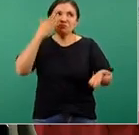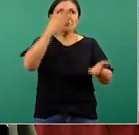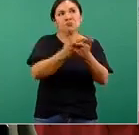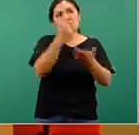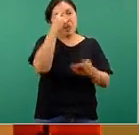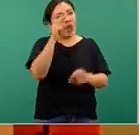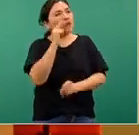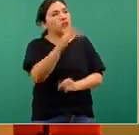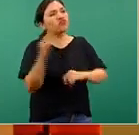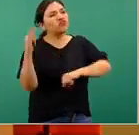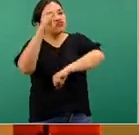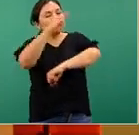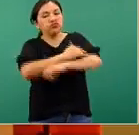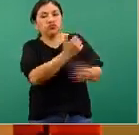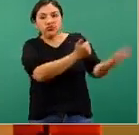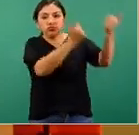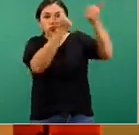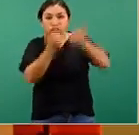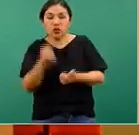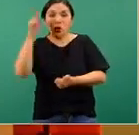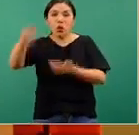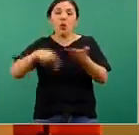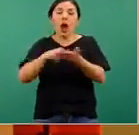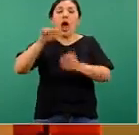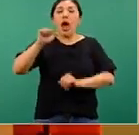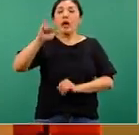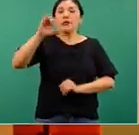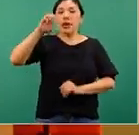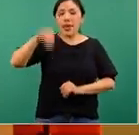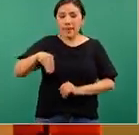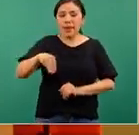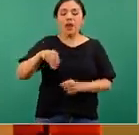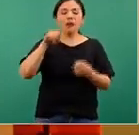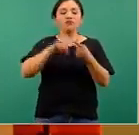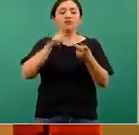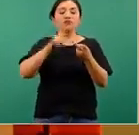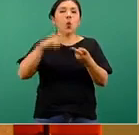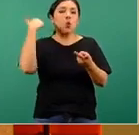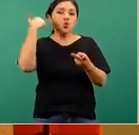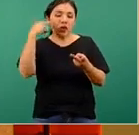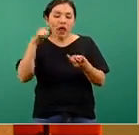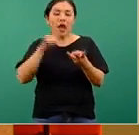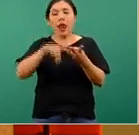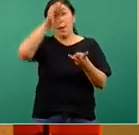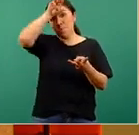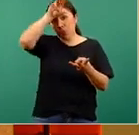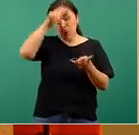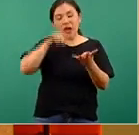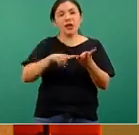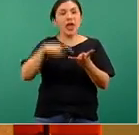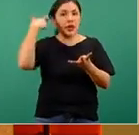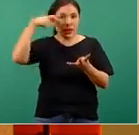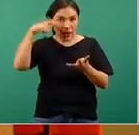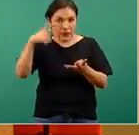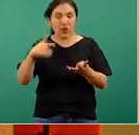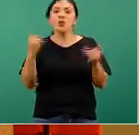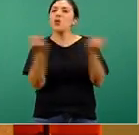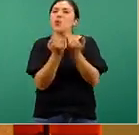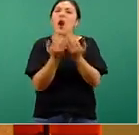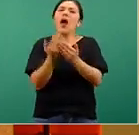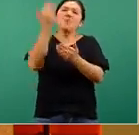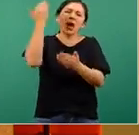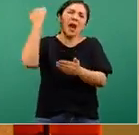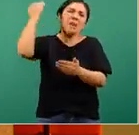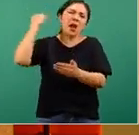embarque y este embarque llegó al aeropuerto de la Ciudad de México, a Guadalajara, a Monterrey y a Querétaro, como ha estado ocurriendo ya con los